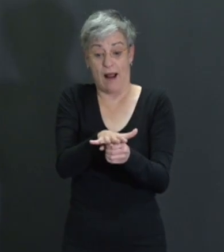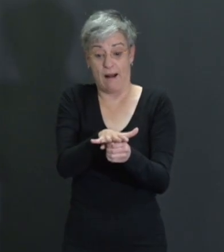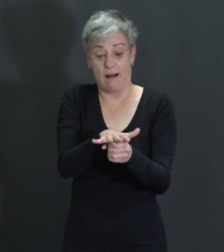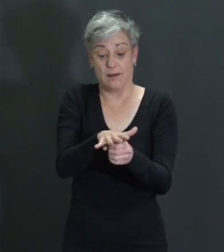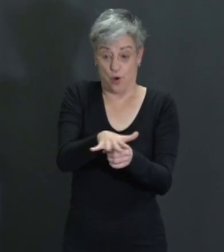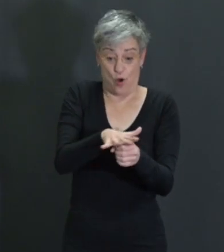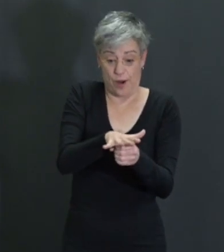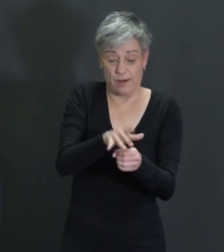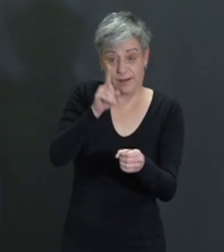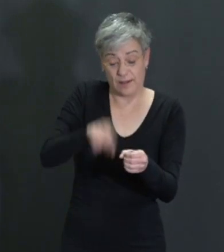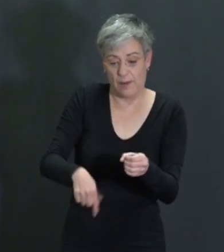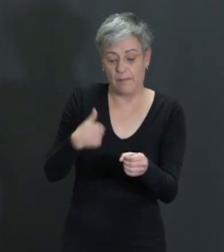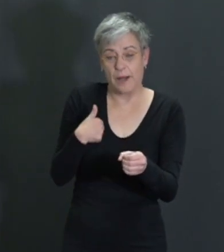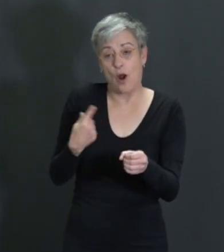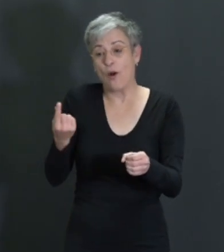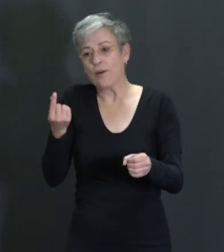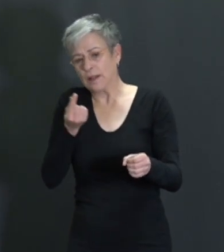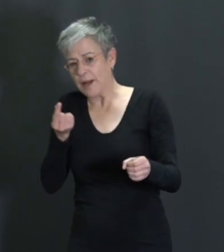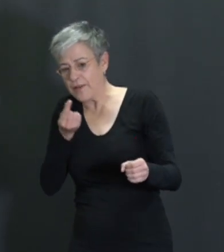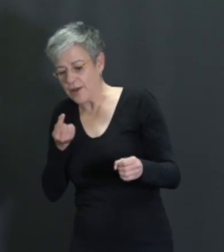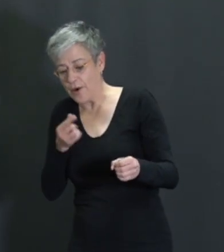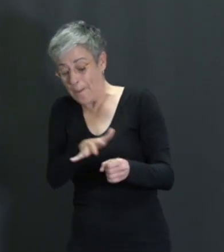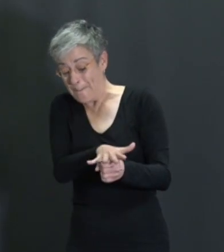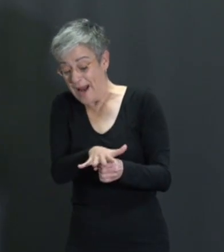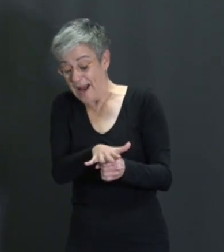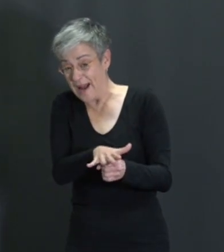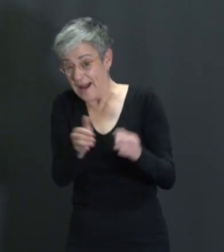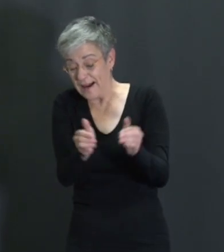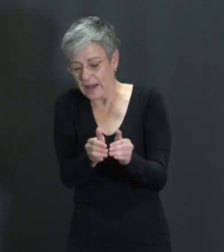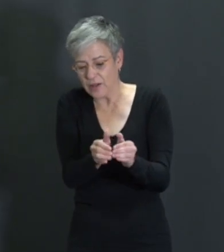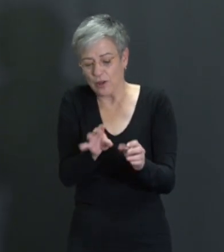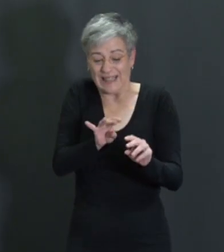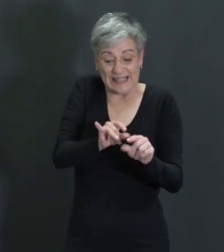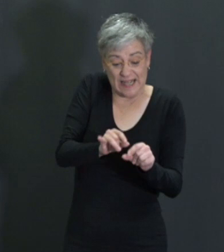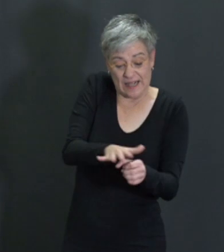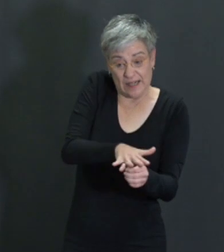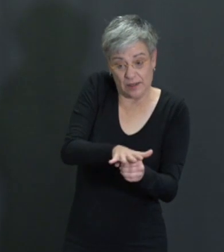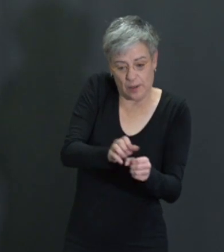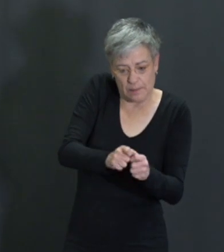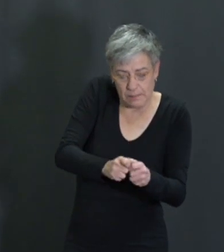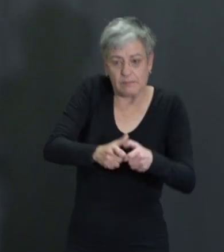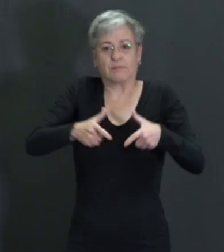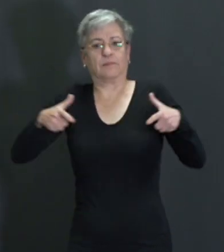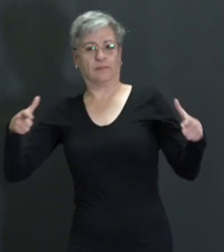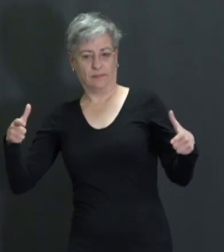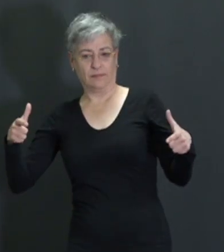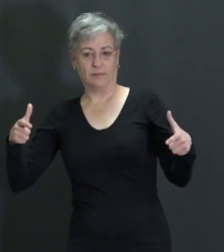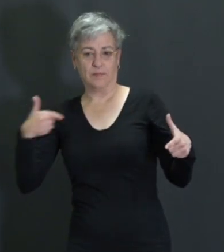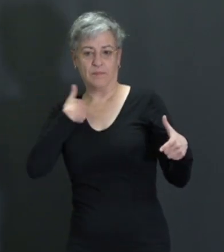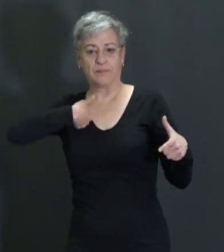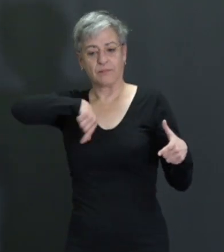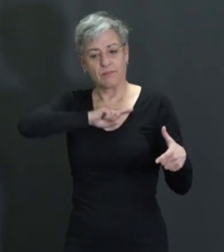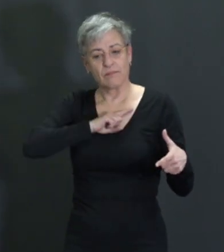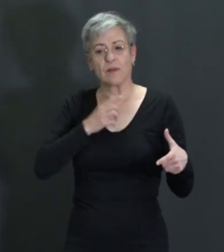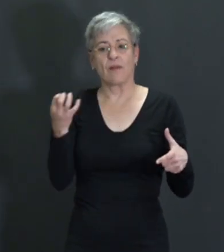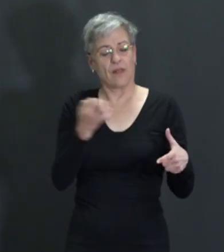y en el diseño y coordinación desde lo pequeño, desde lo territorial, y por lo tanto pues creo que tenemos